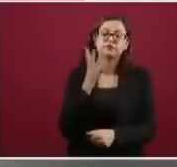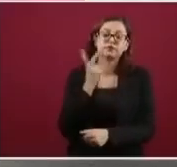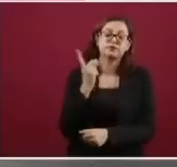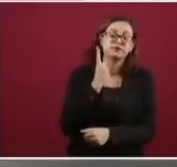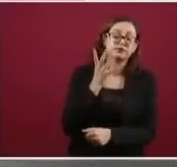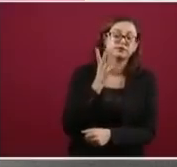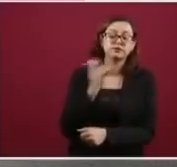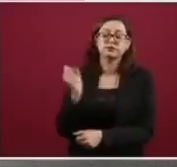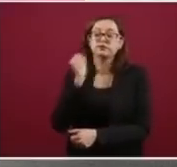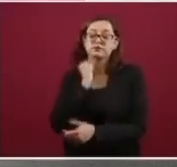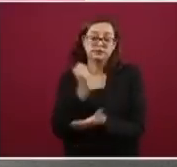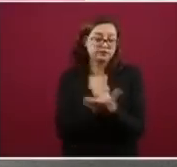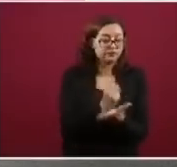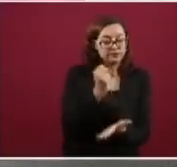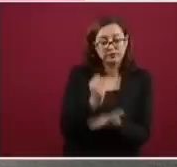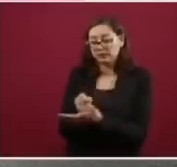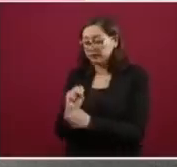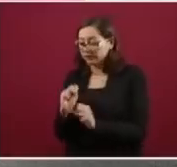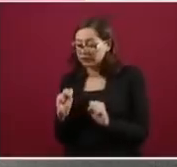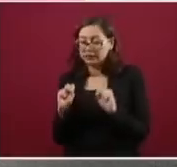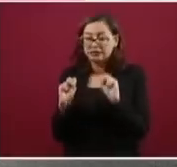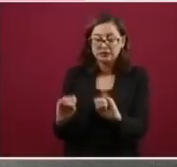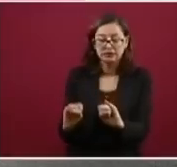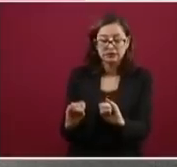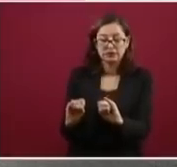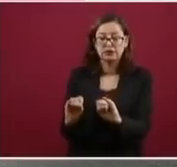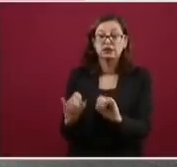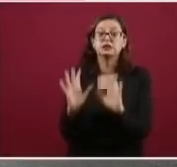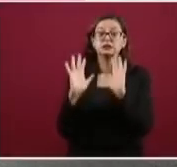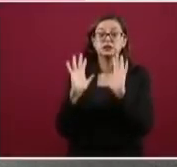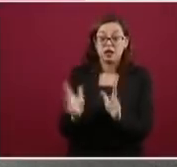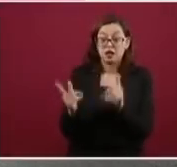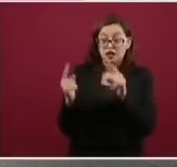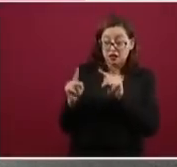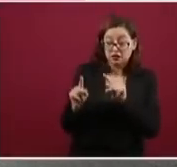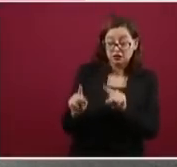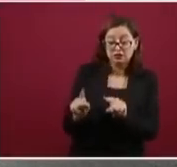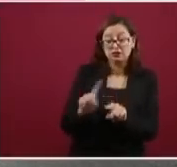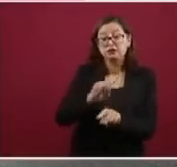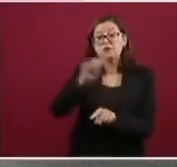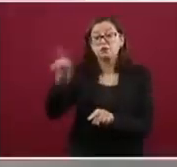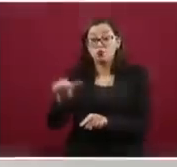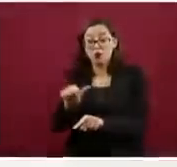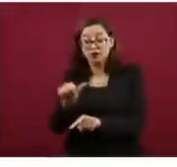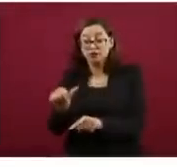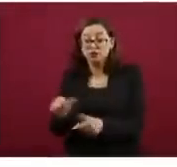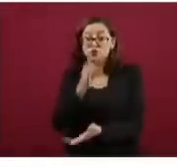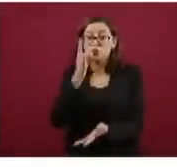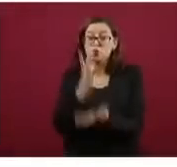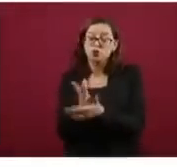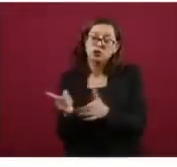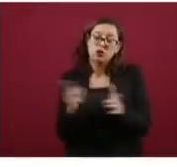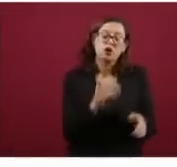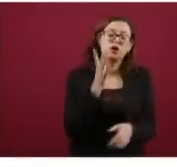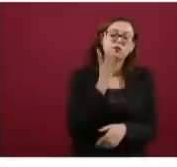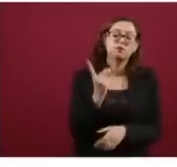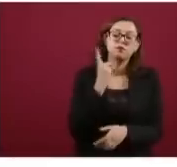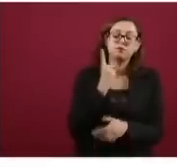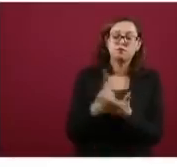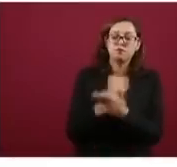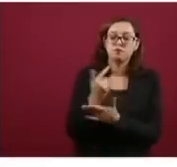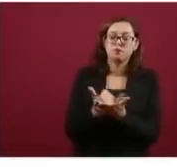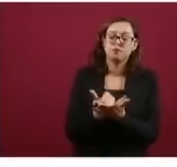senado una vez que la ley de ingresos de la federación es aprobada los diputados y únicamente los diputados aprueban el proyecto